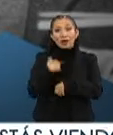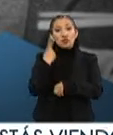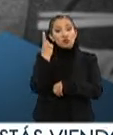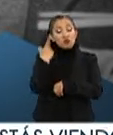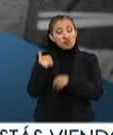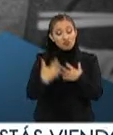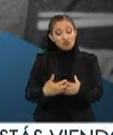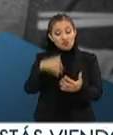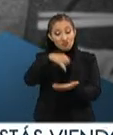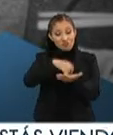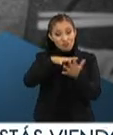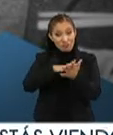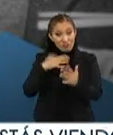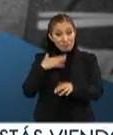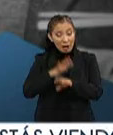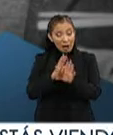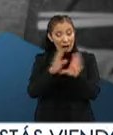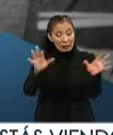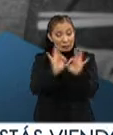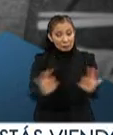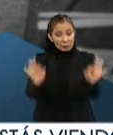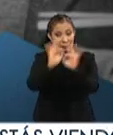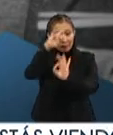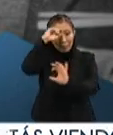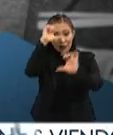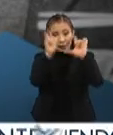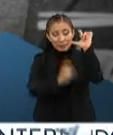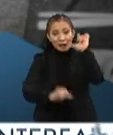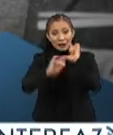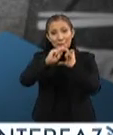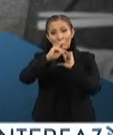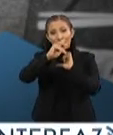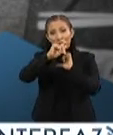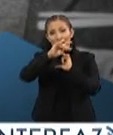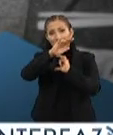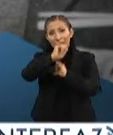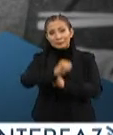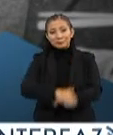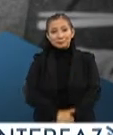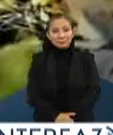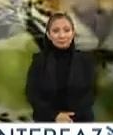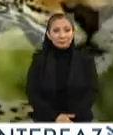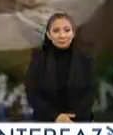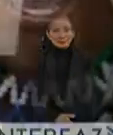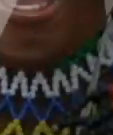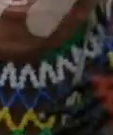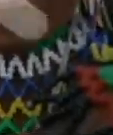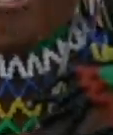Económica, una de las editoriales más importantes de México en Iberoamérica.